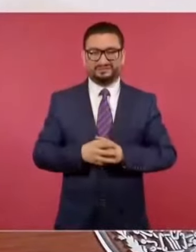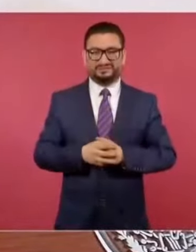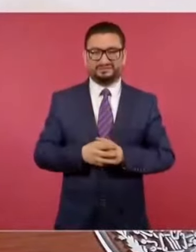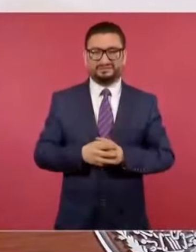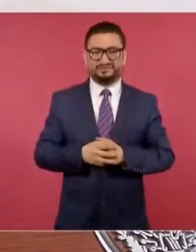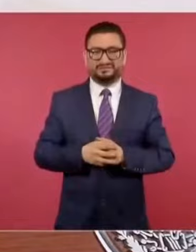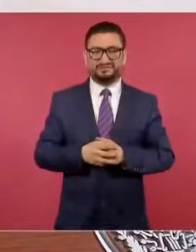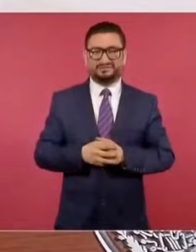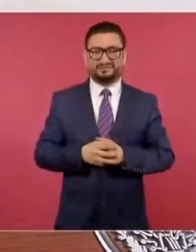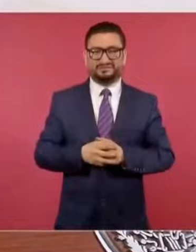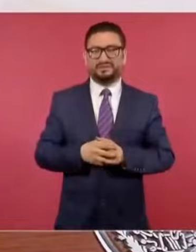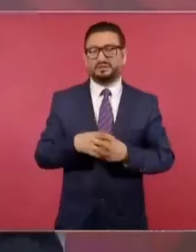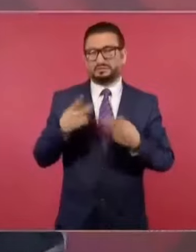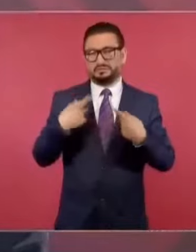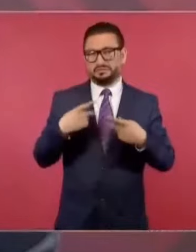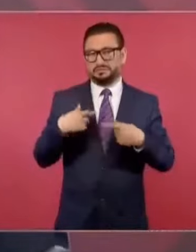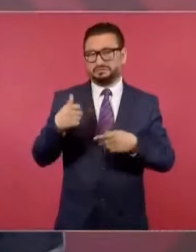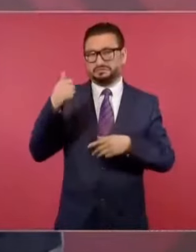a los que trasladaba,